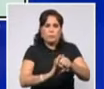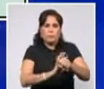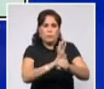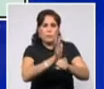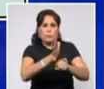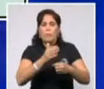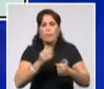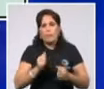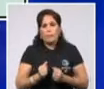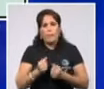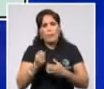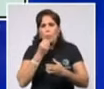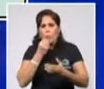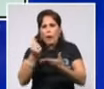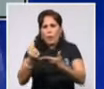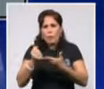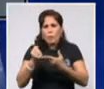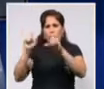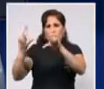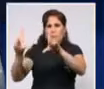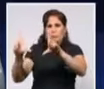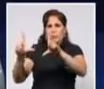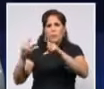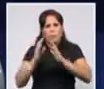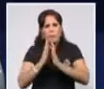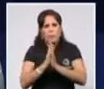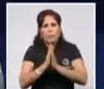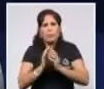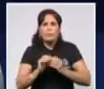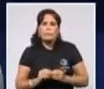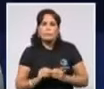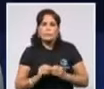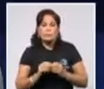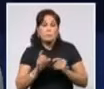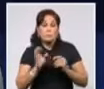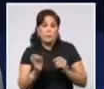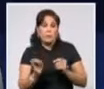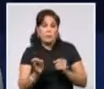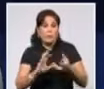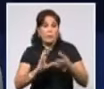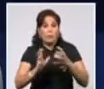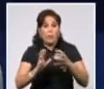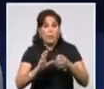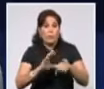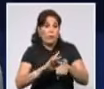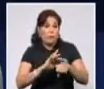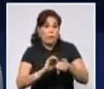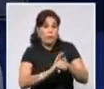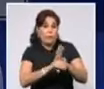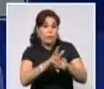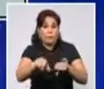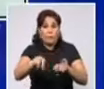¿Me ayudas con la próxima? Este es el comportamiento de La Habana.